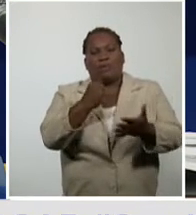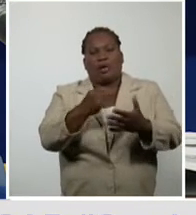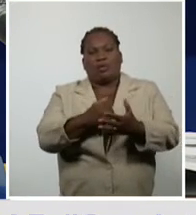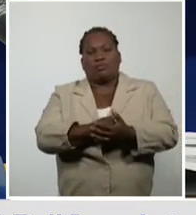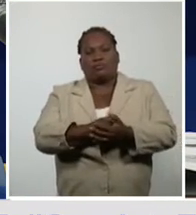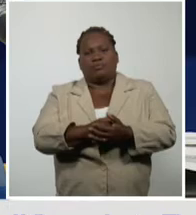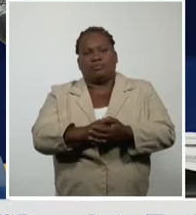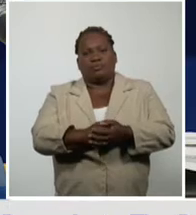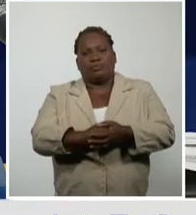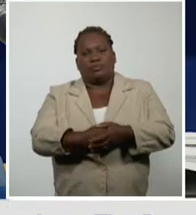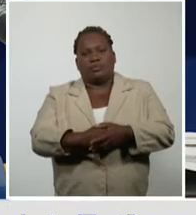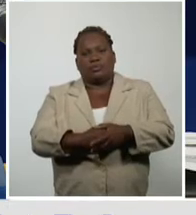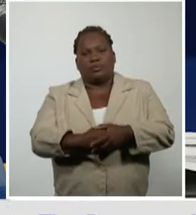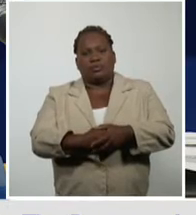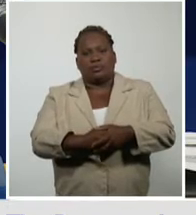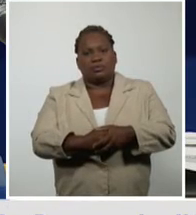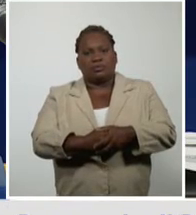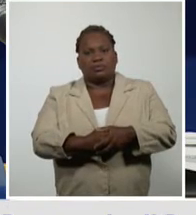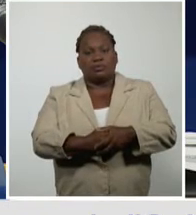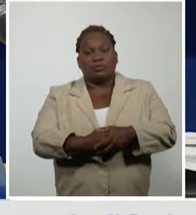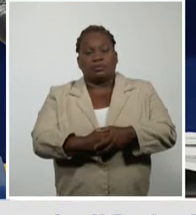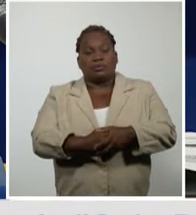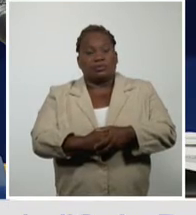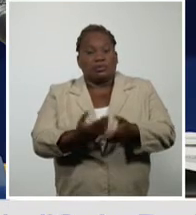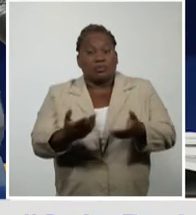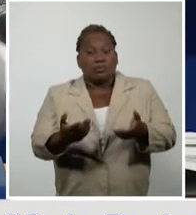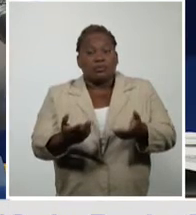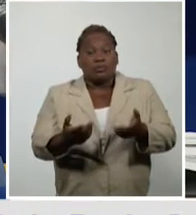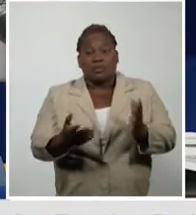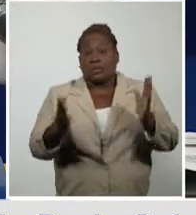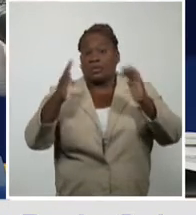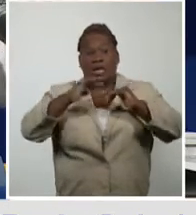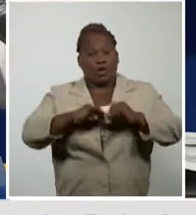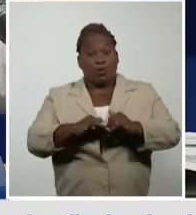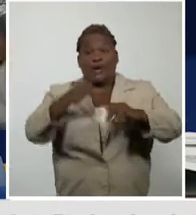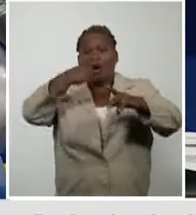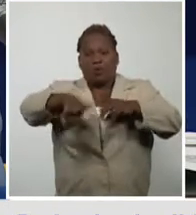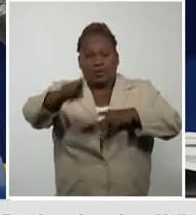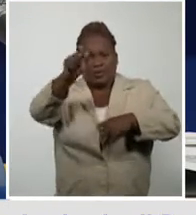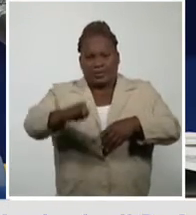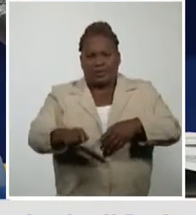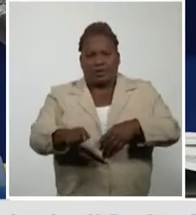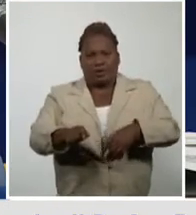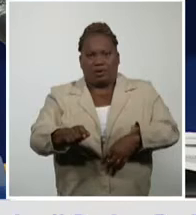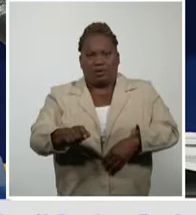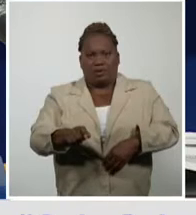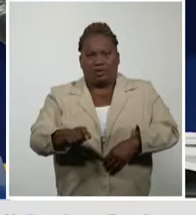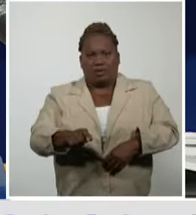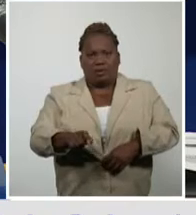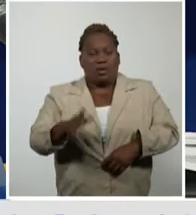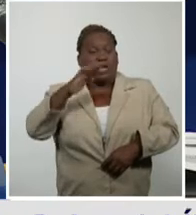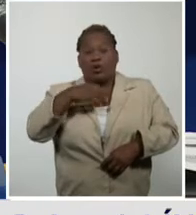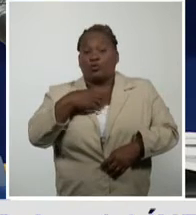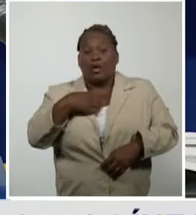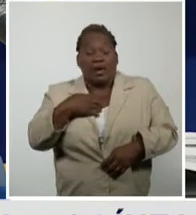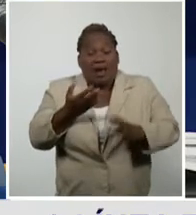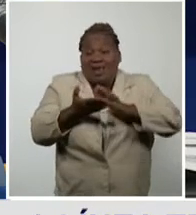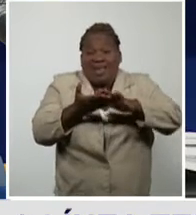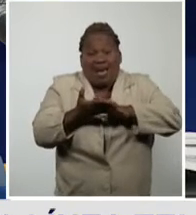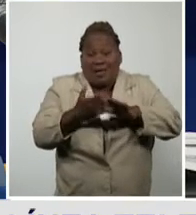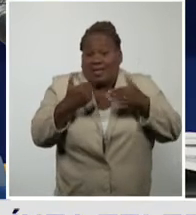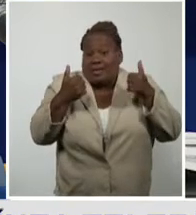coronavirus. Desde el punto de vista de que no hubiera otros pacientes que no tengan ni sospechas, que estén por